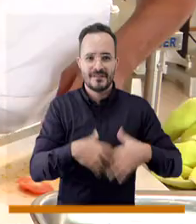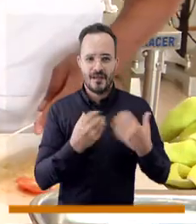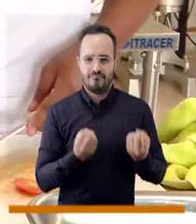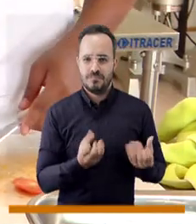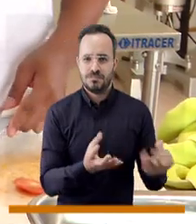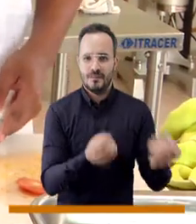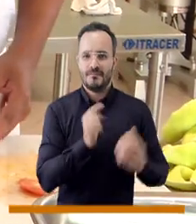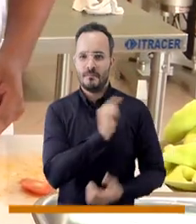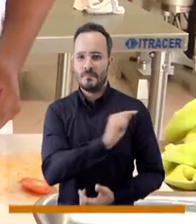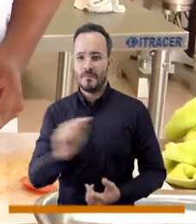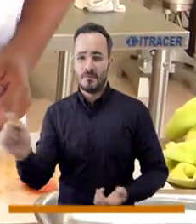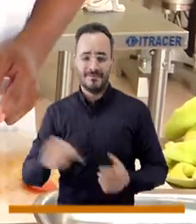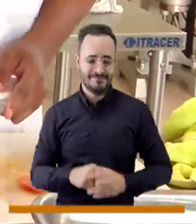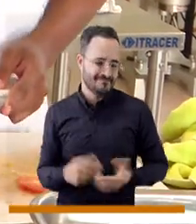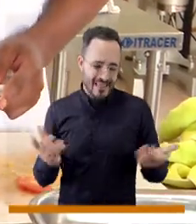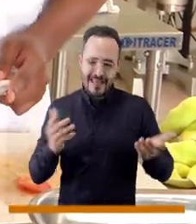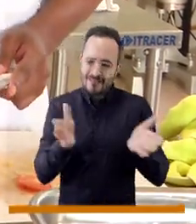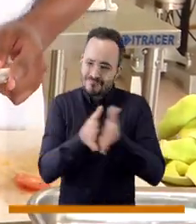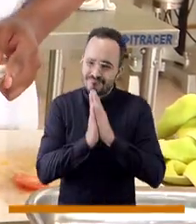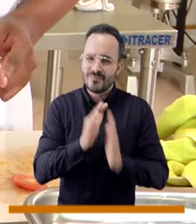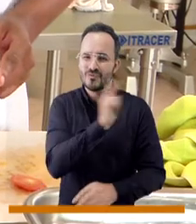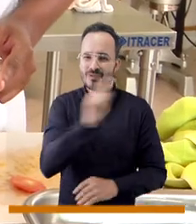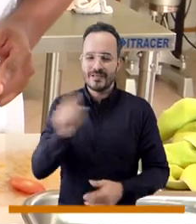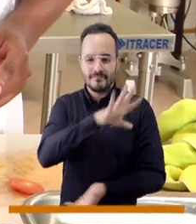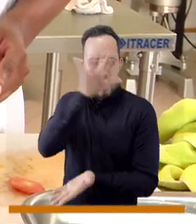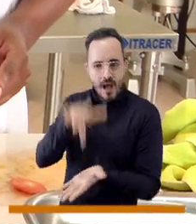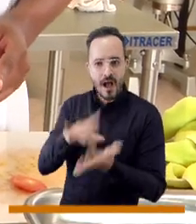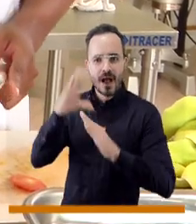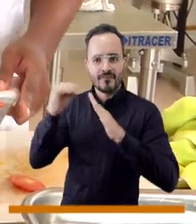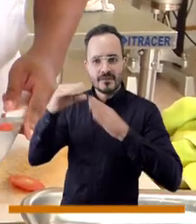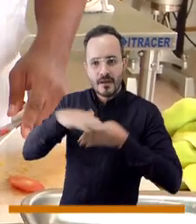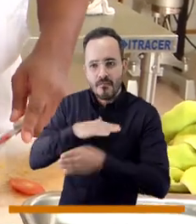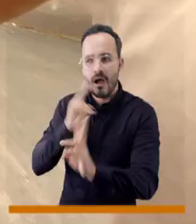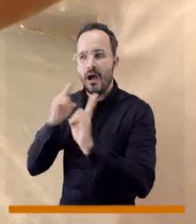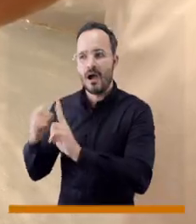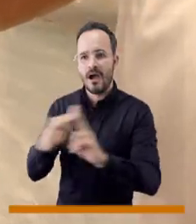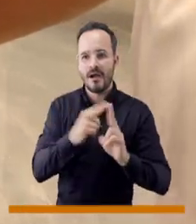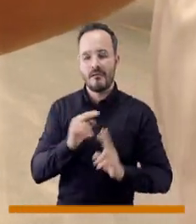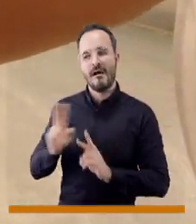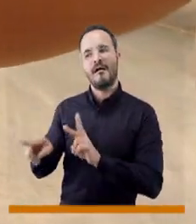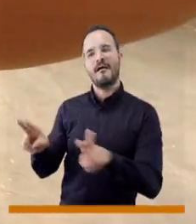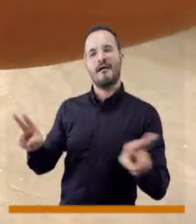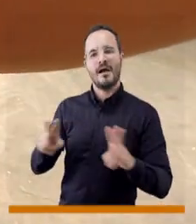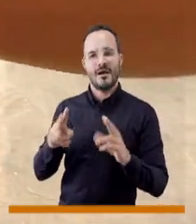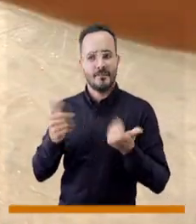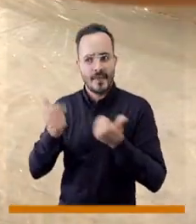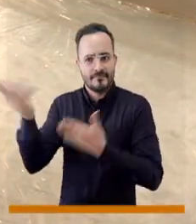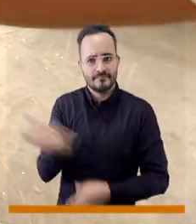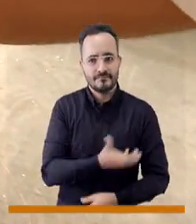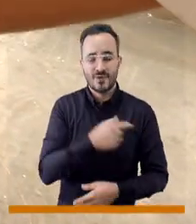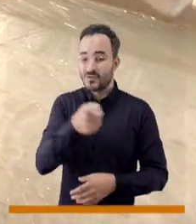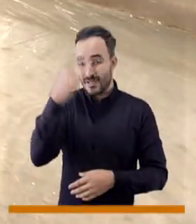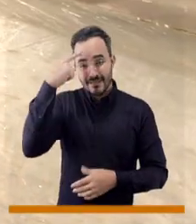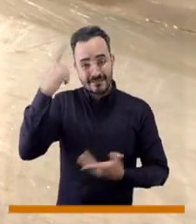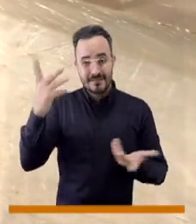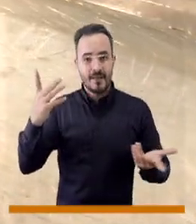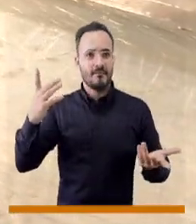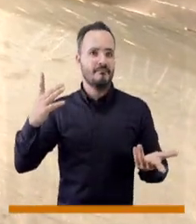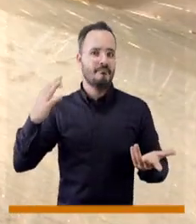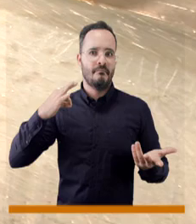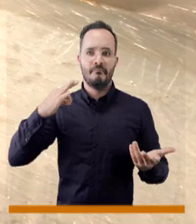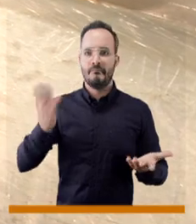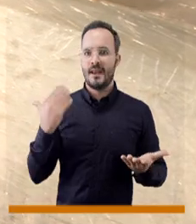a sus empresas. Los invitamos es precisamente a que se acerquen a la institución Guillermo Vélez y los acojan. No saben todos